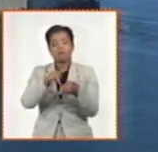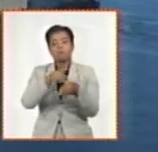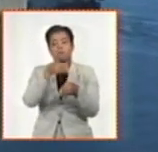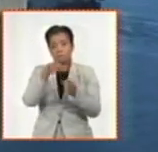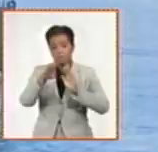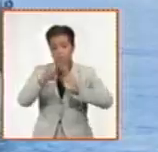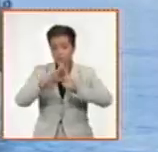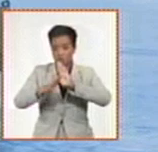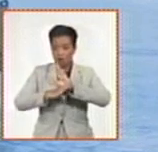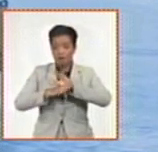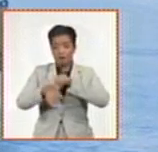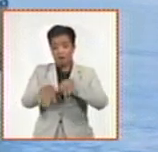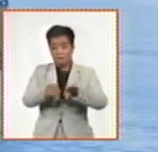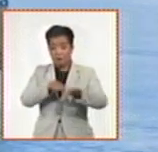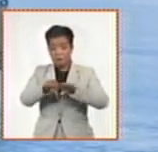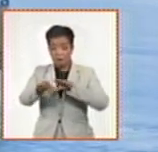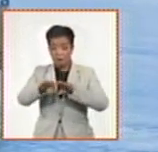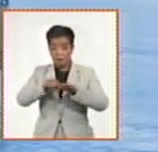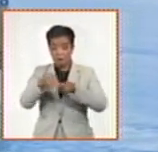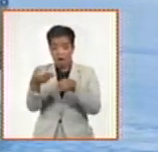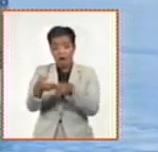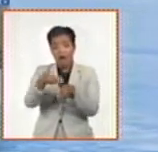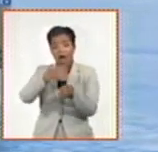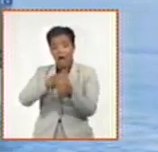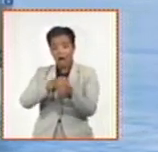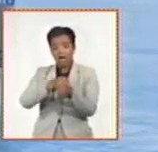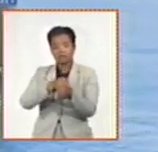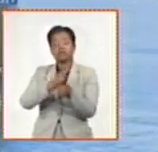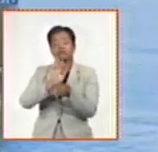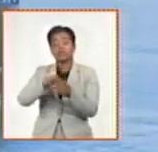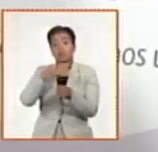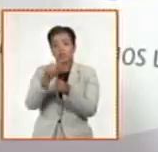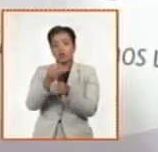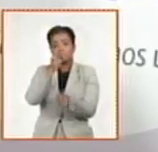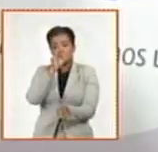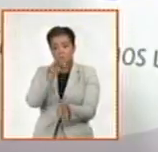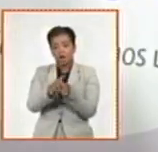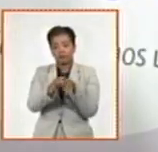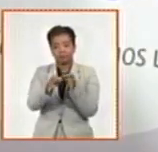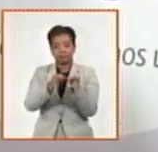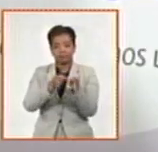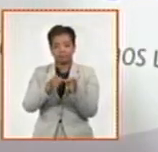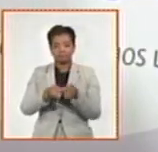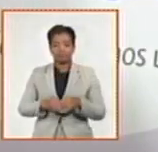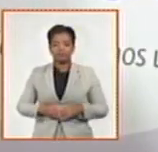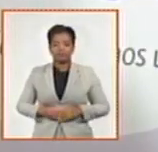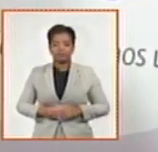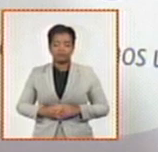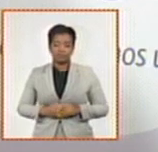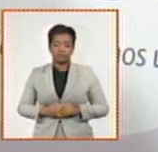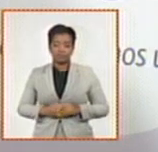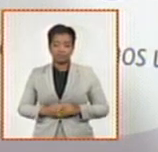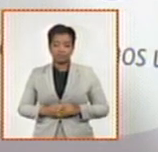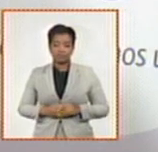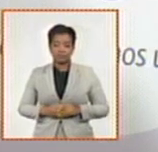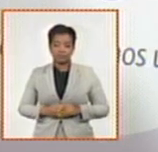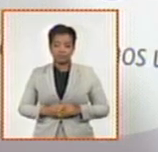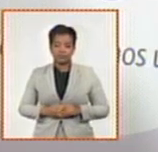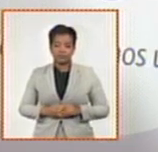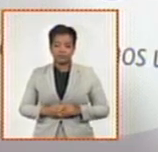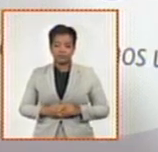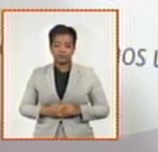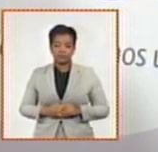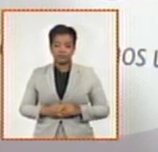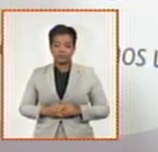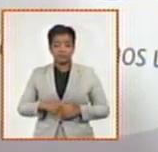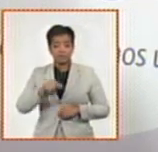de alistamiento previo a la sincronización. Una vez que la central arribe ya